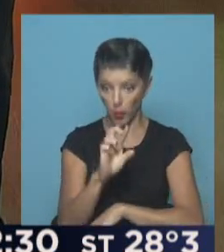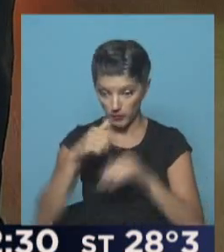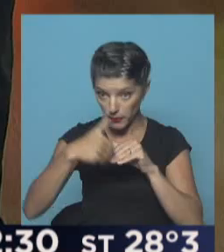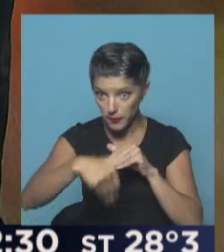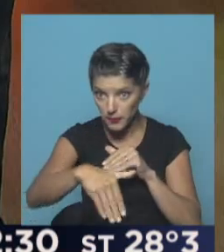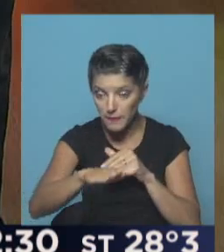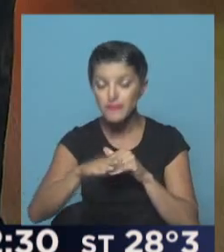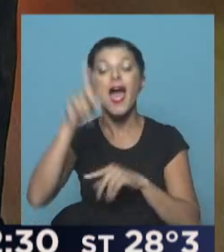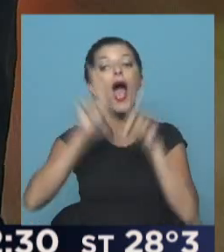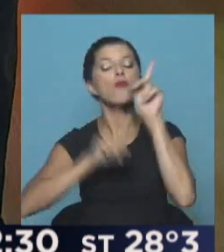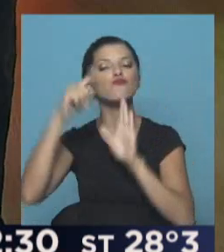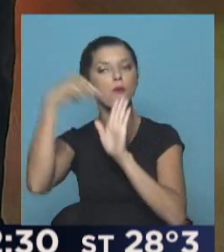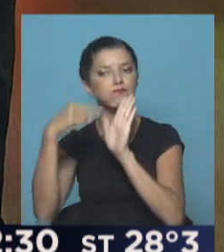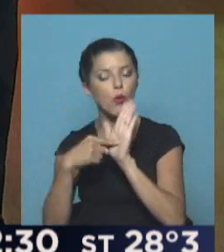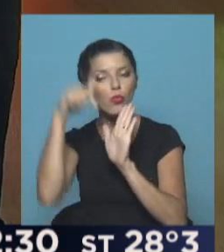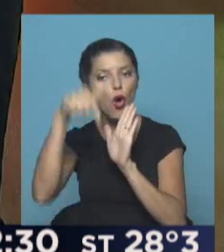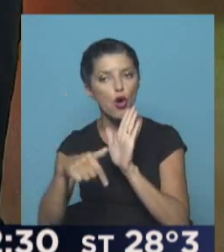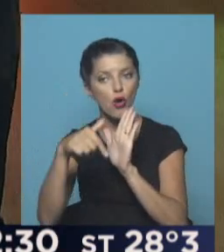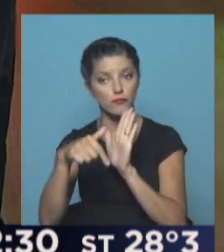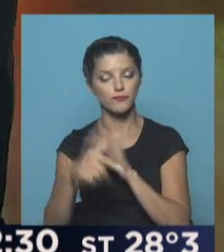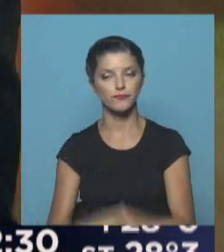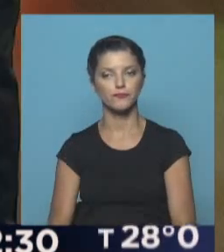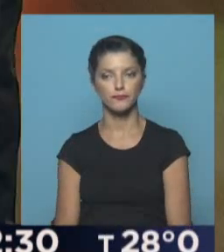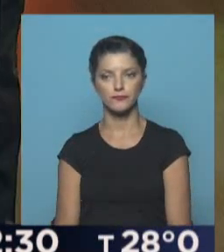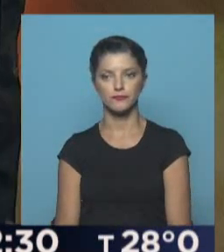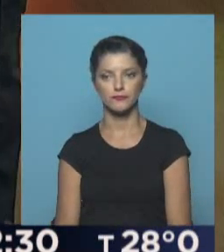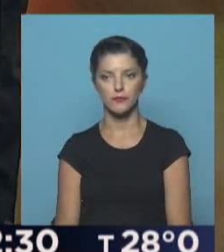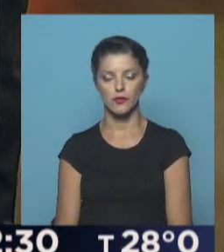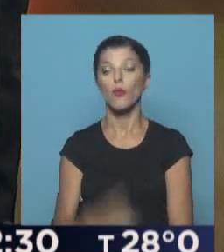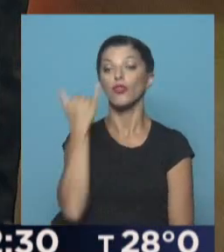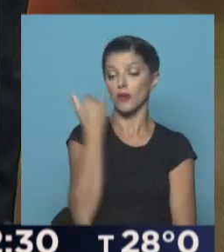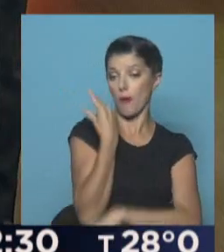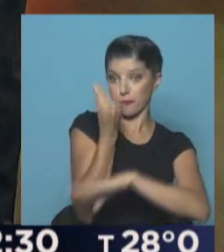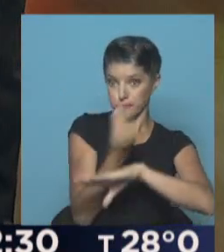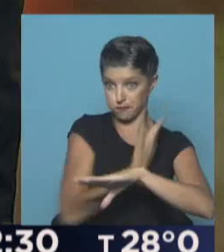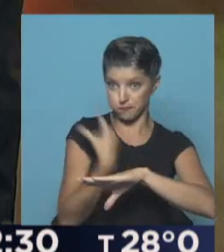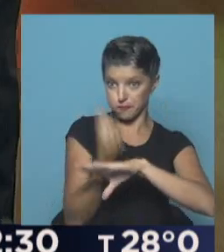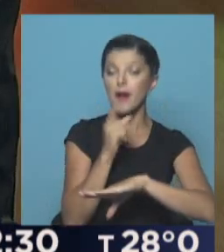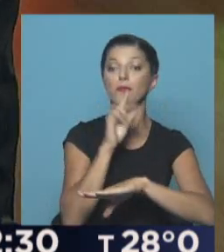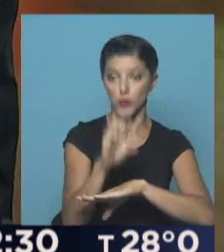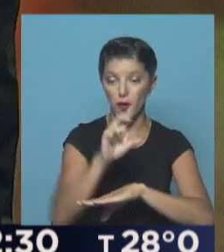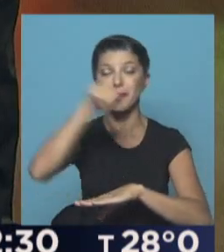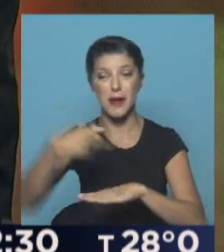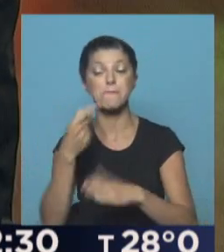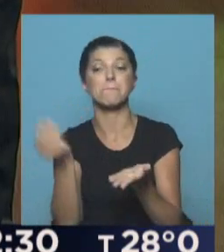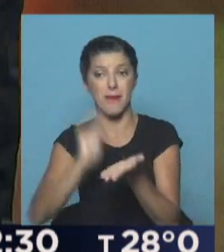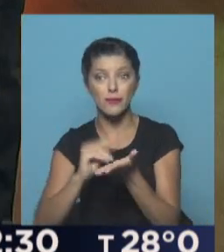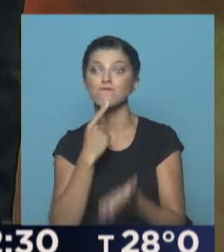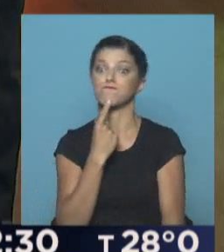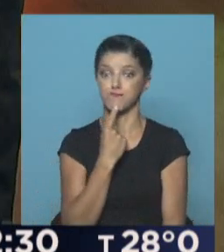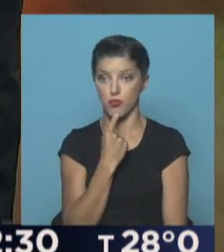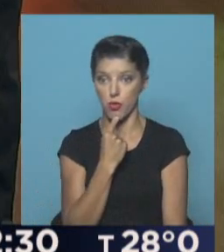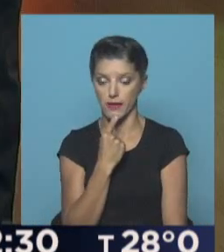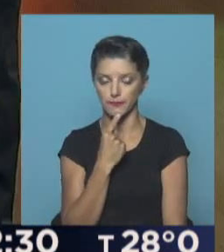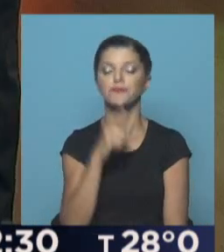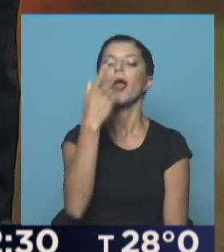las cuestiones que están pasando, que están sucediendo en las primeras horas de Trump presidente, todavía agrega más preguntas, aparentemente. La